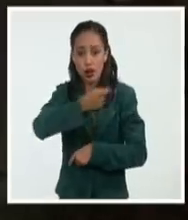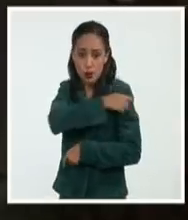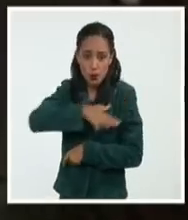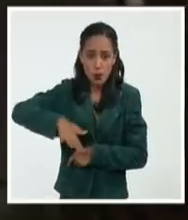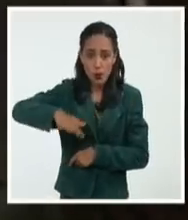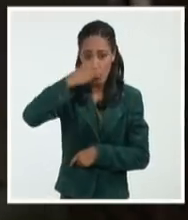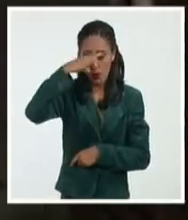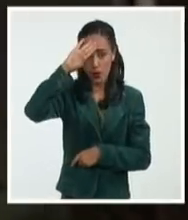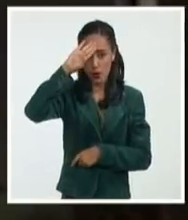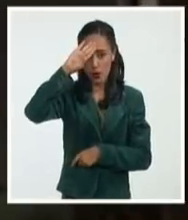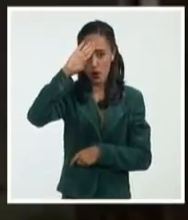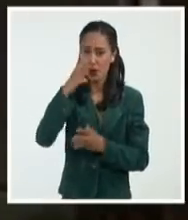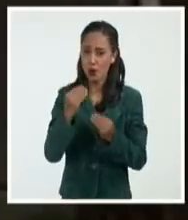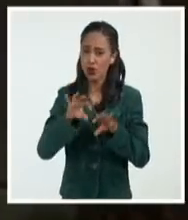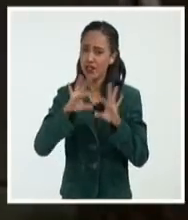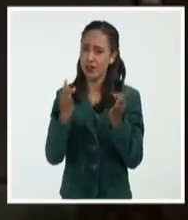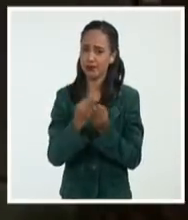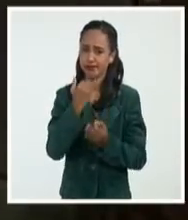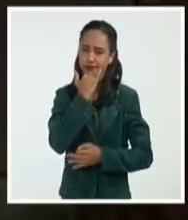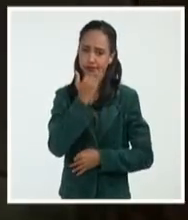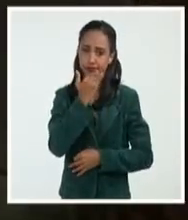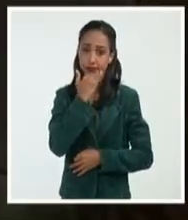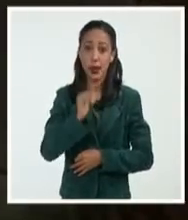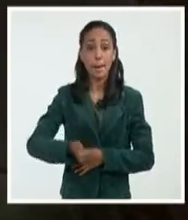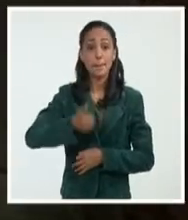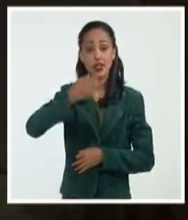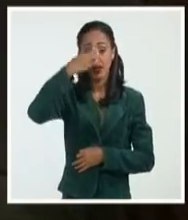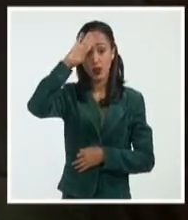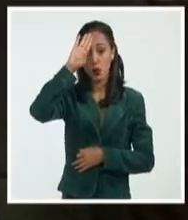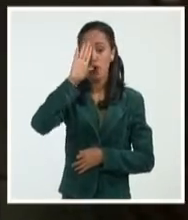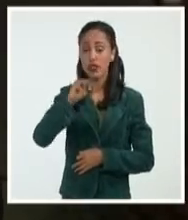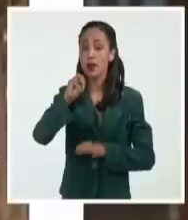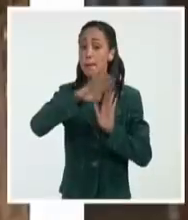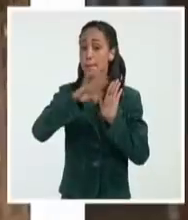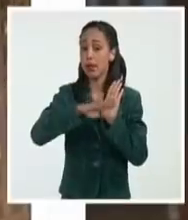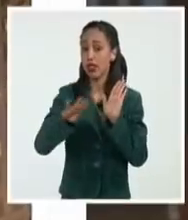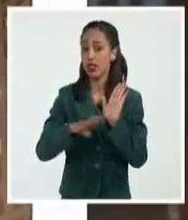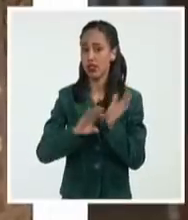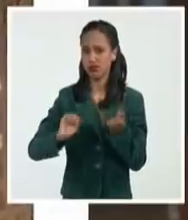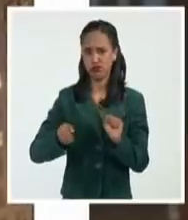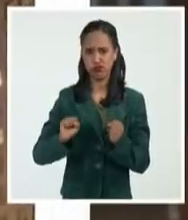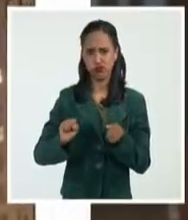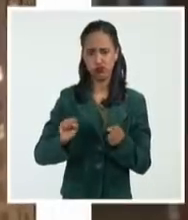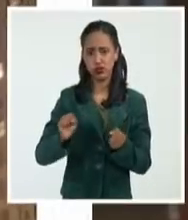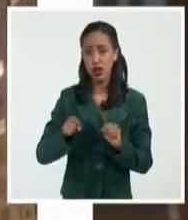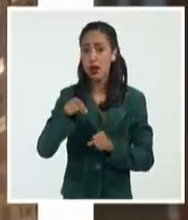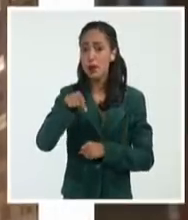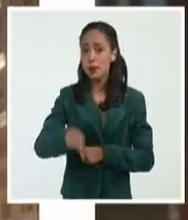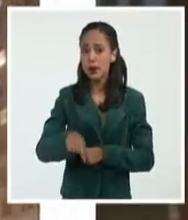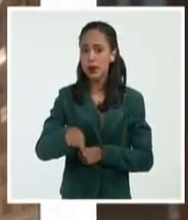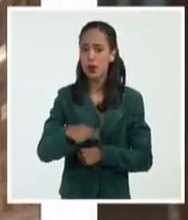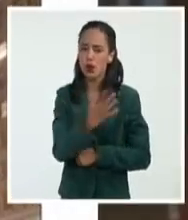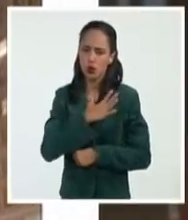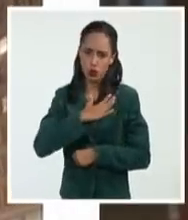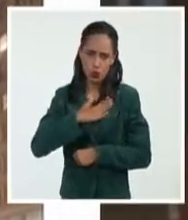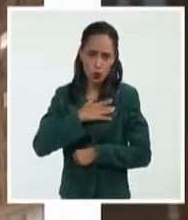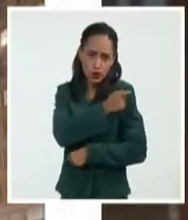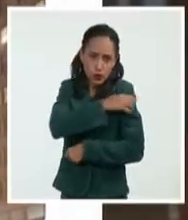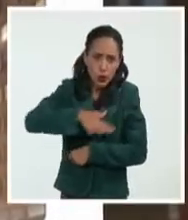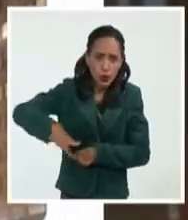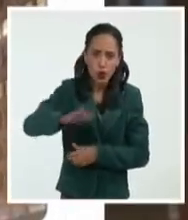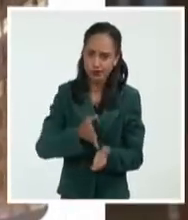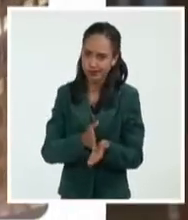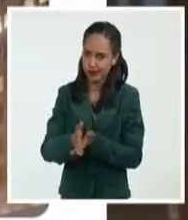familias. Díaz-Canel enfatizó que las medidas coercitivas no rendirán por hambre y necesidad a nuestro pueblo ni lo